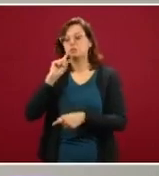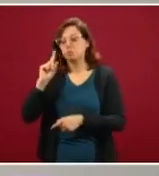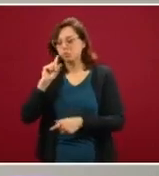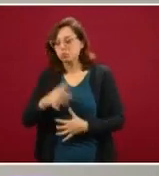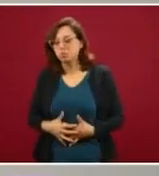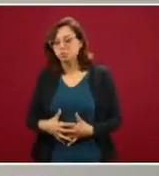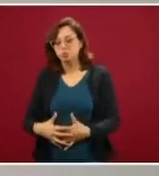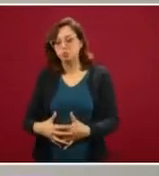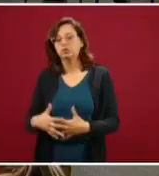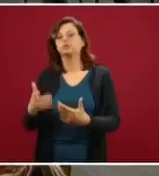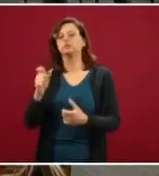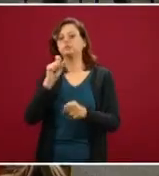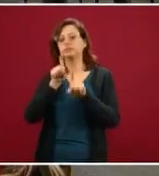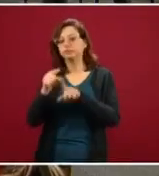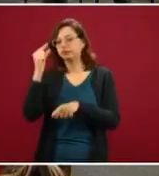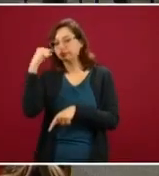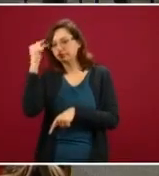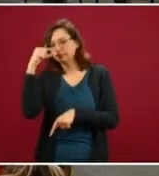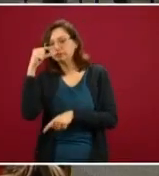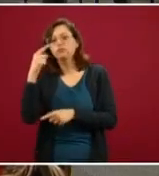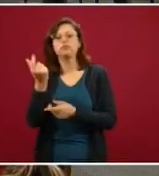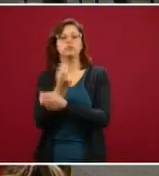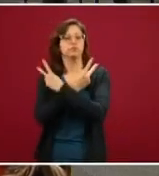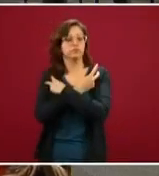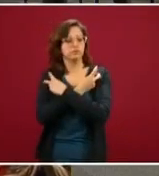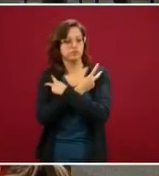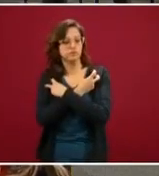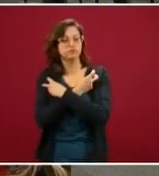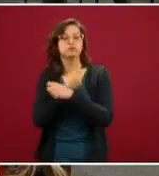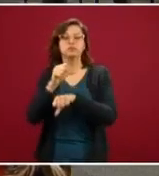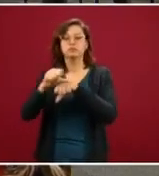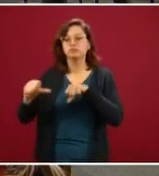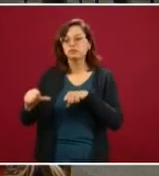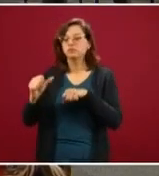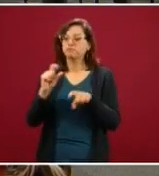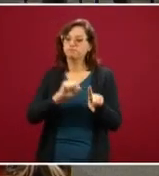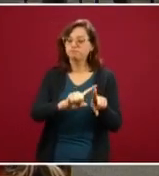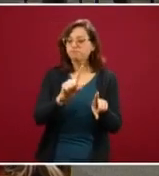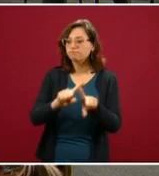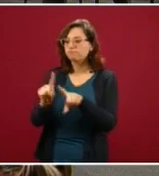urología, oftalmología, ortopedia y de cirugía reconstructiva.